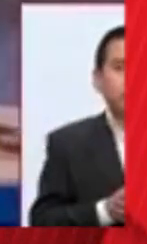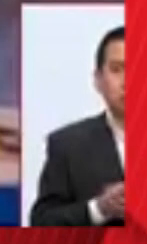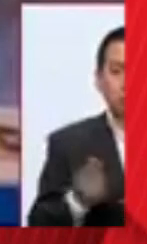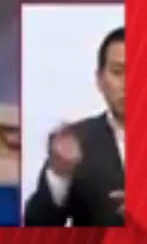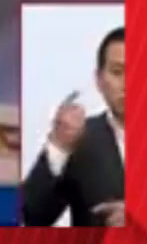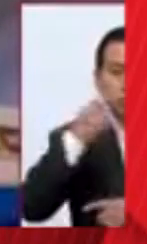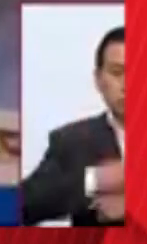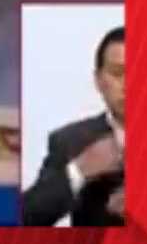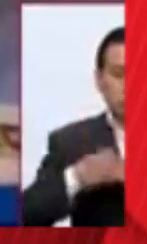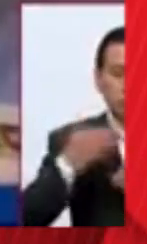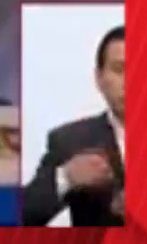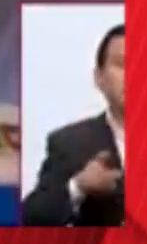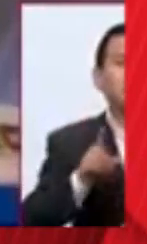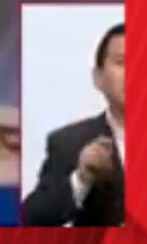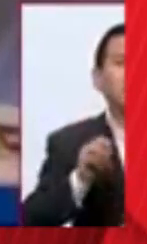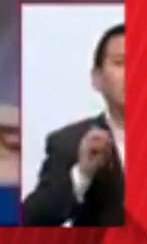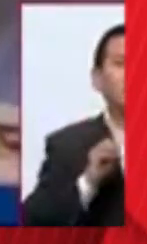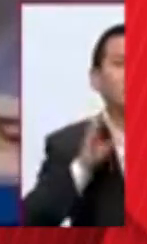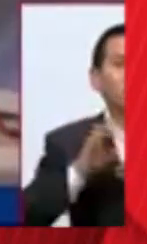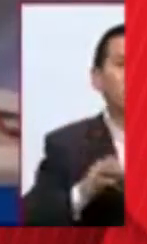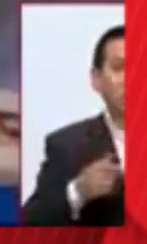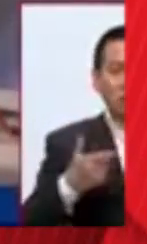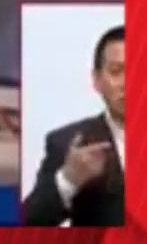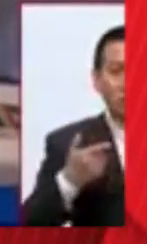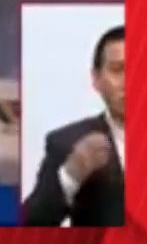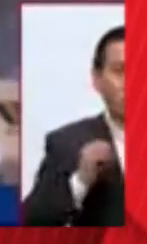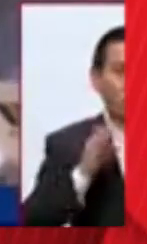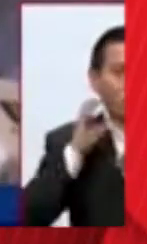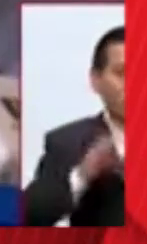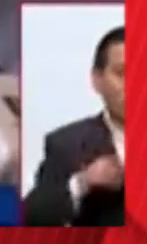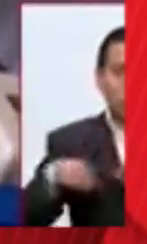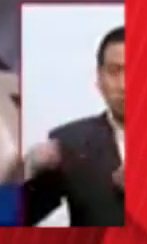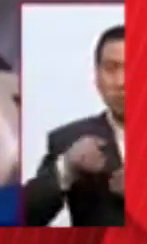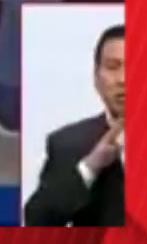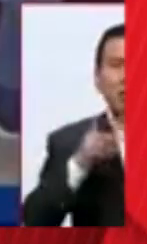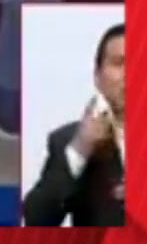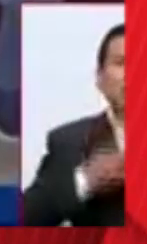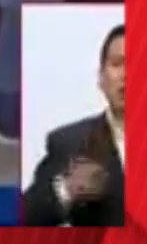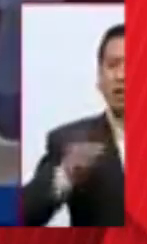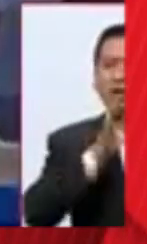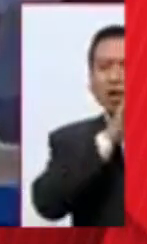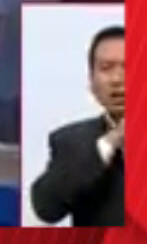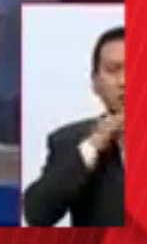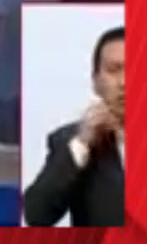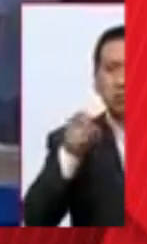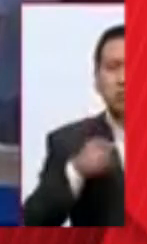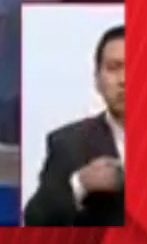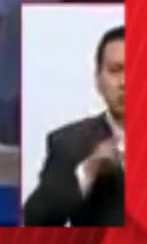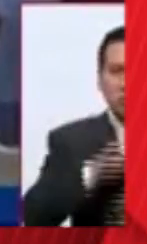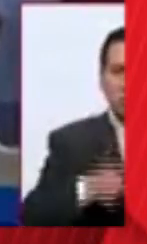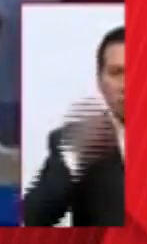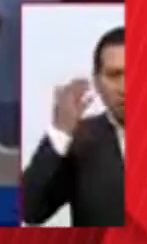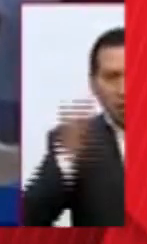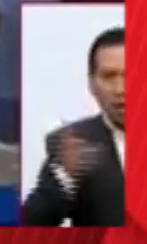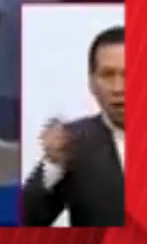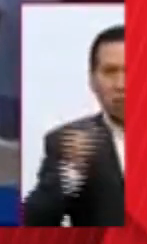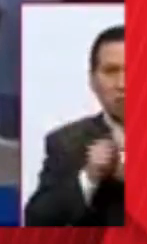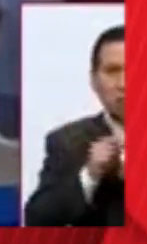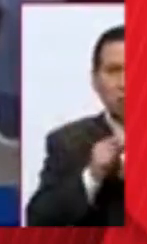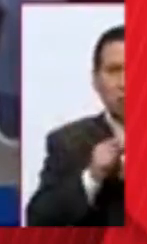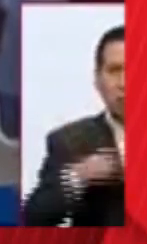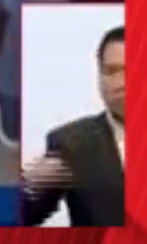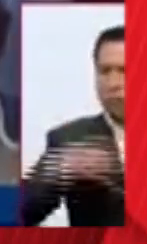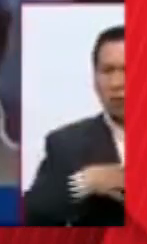su presencia en el Perú para poder afianzar ese camino al plurinacional. Vamos a escuchar a pasajes pues